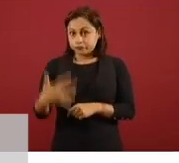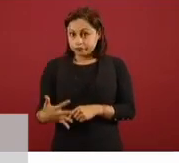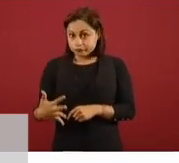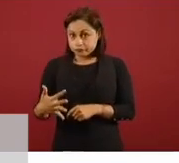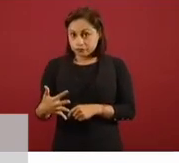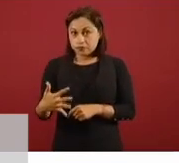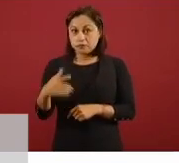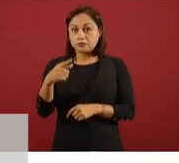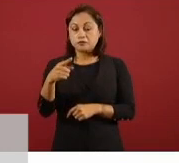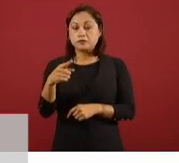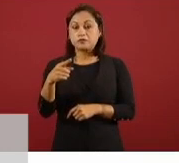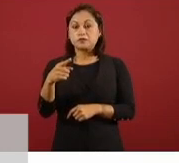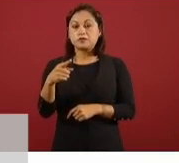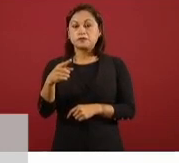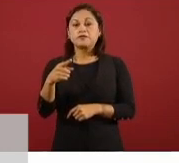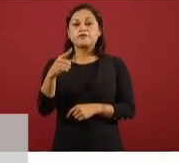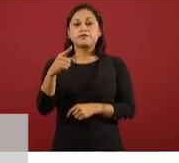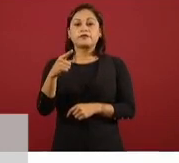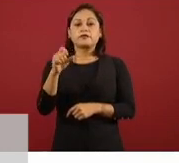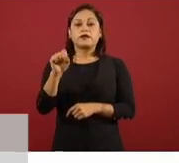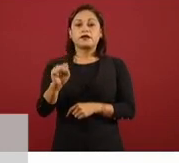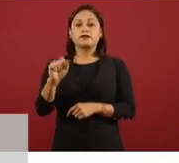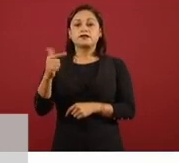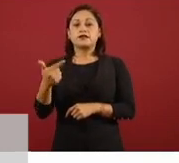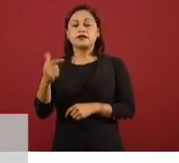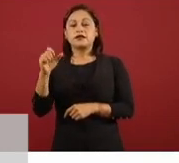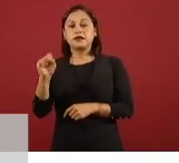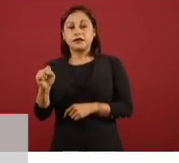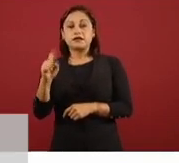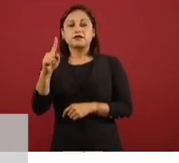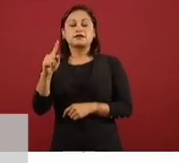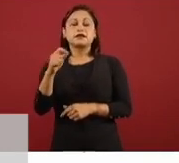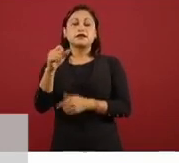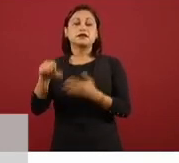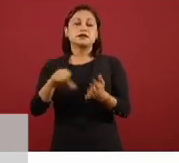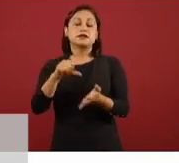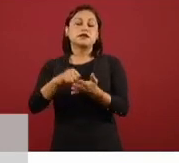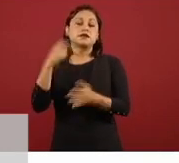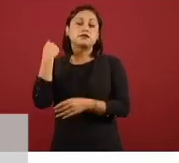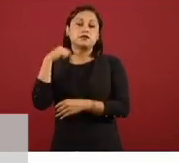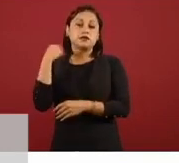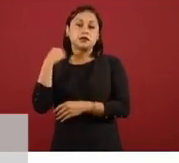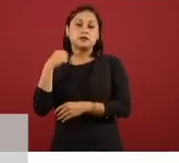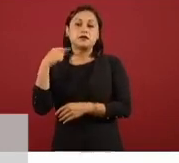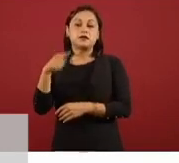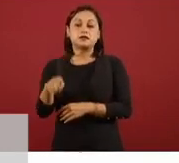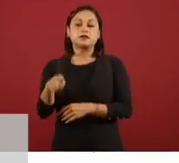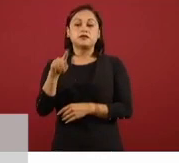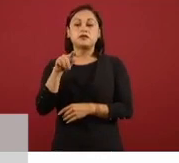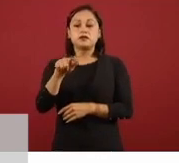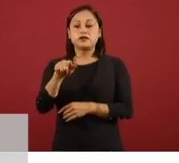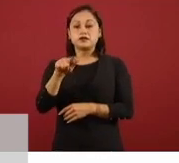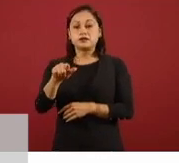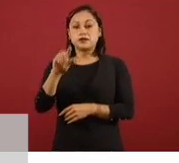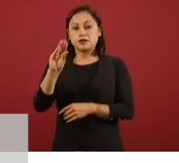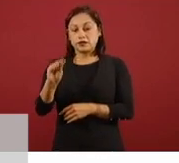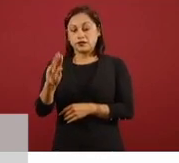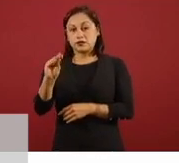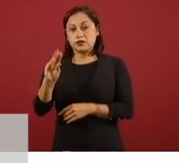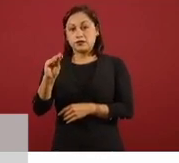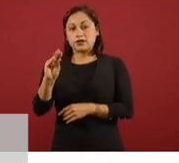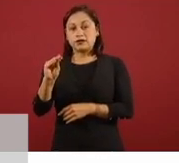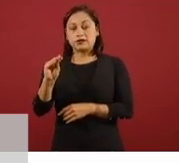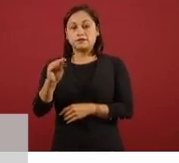se reunirá el día de hoy con 30 integrantes de la comunidad lebarón en la que se dará a conocer los avances de la investigación de los lamentables hechos en